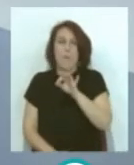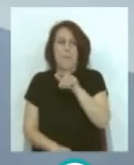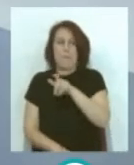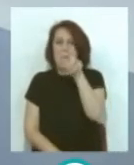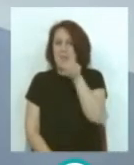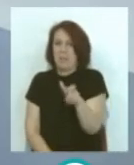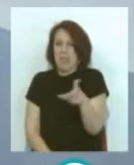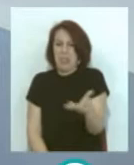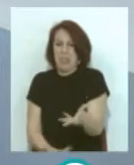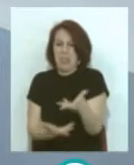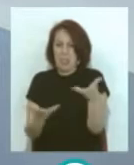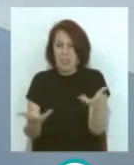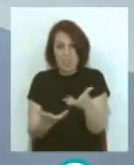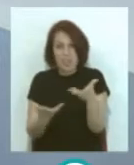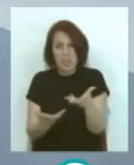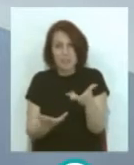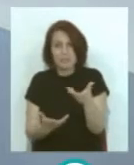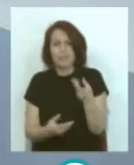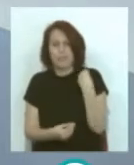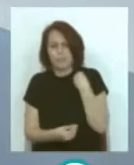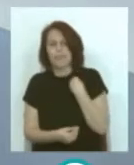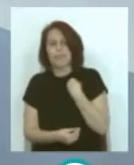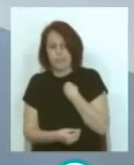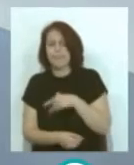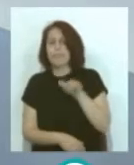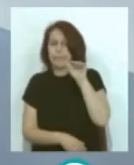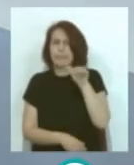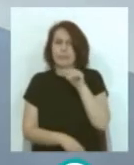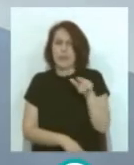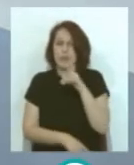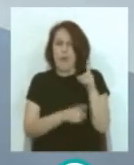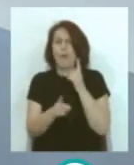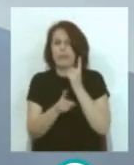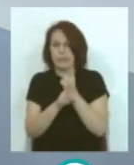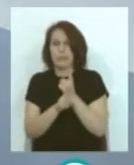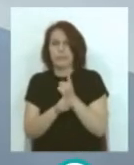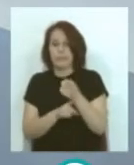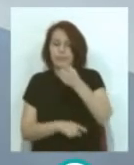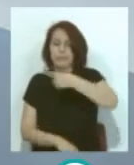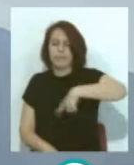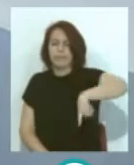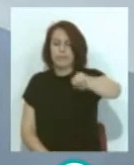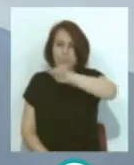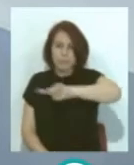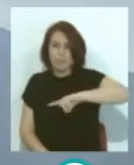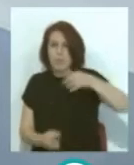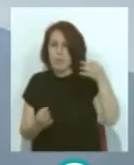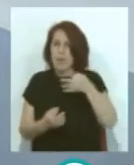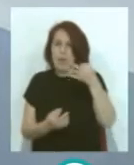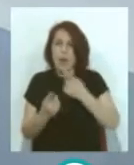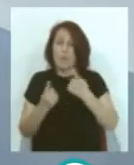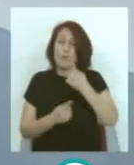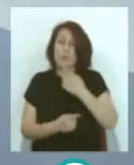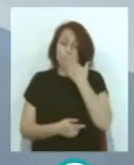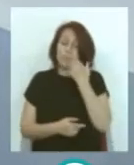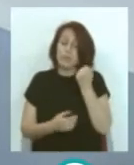personajes que son racistas. Todo eso tendrían que tener. Algunos se tuvieron que